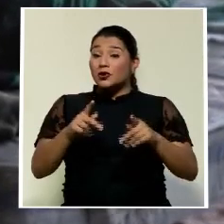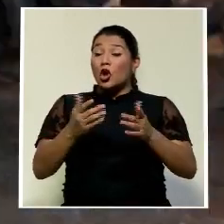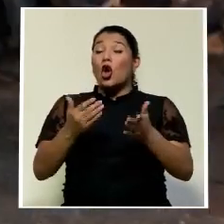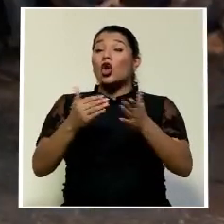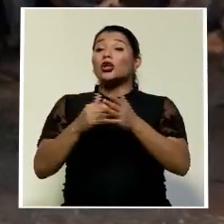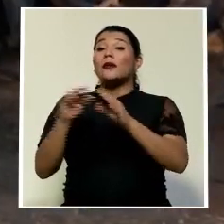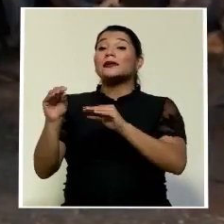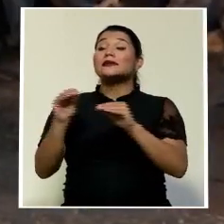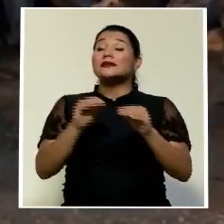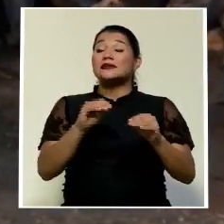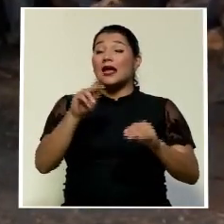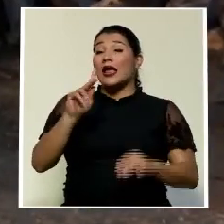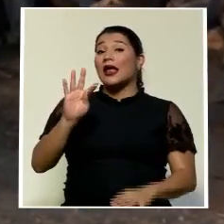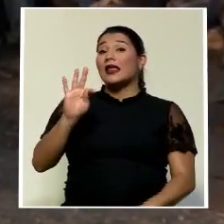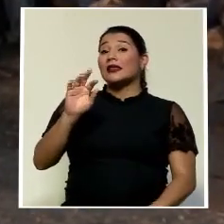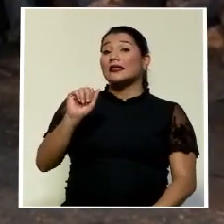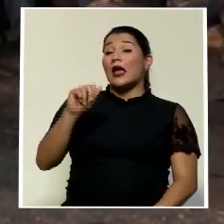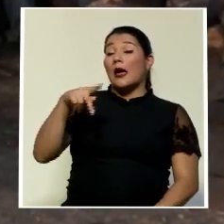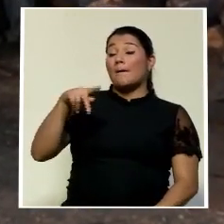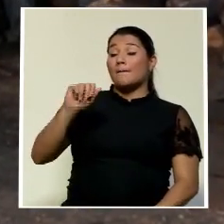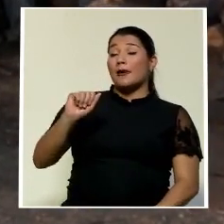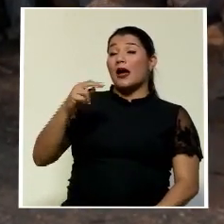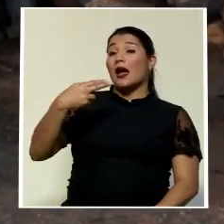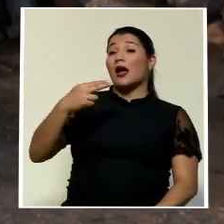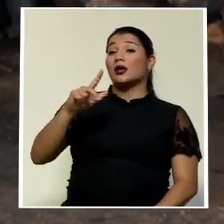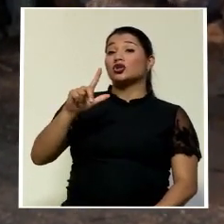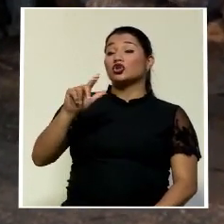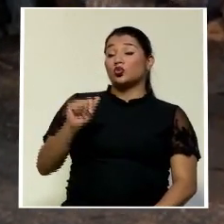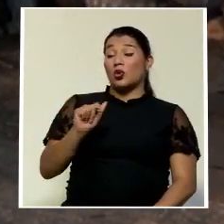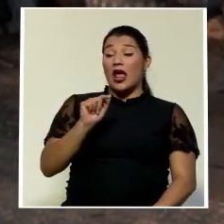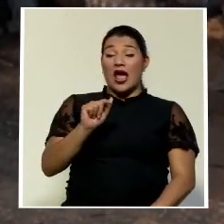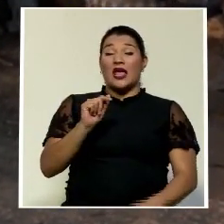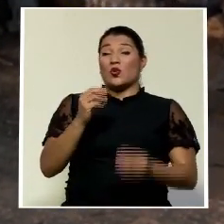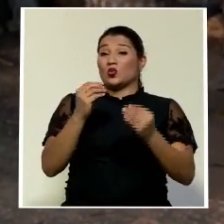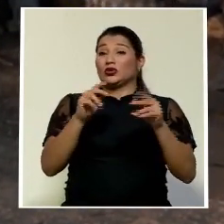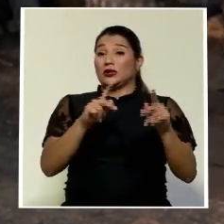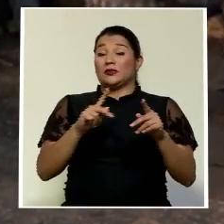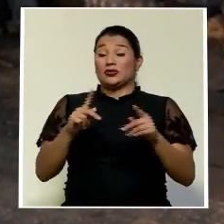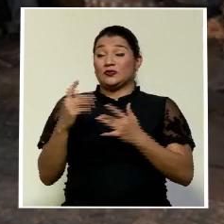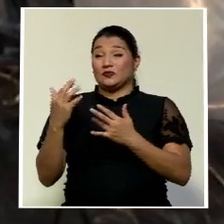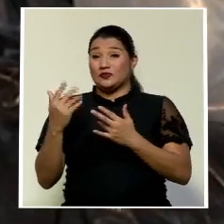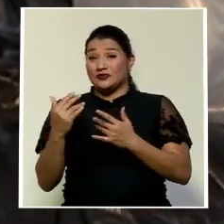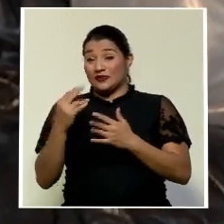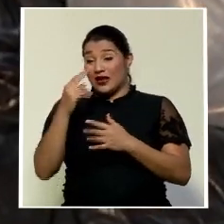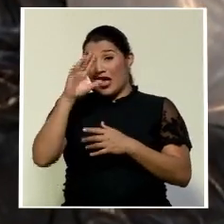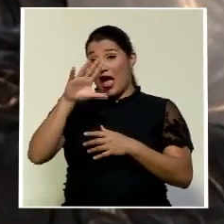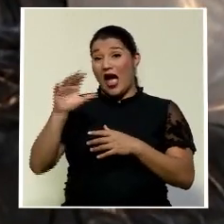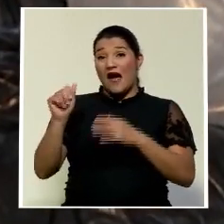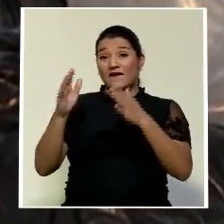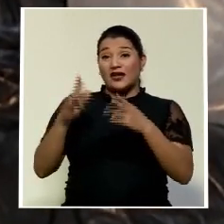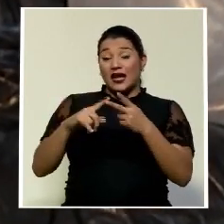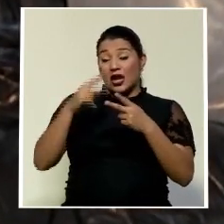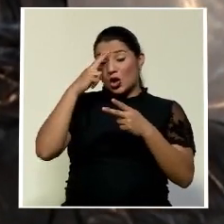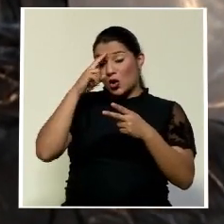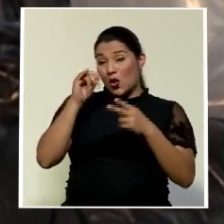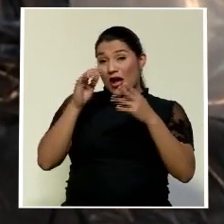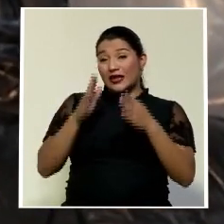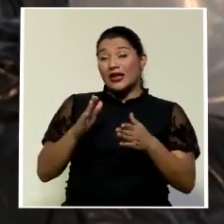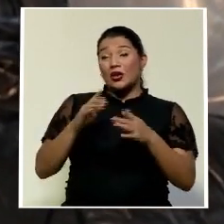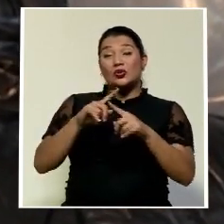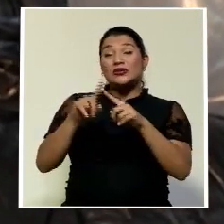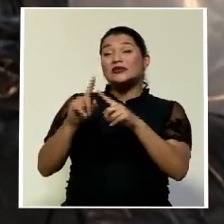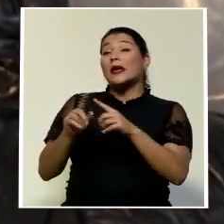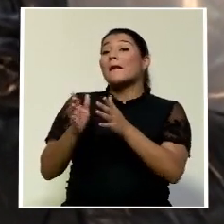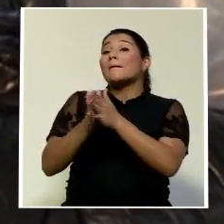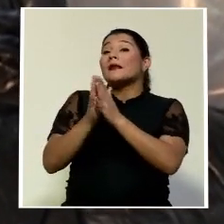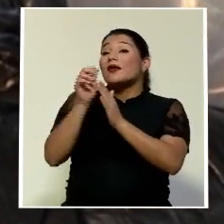Tapachula en la frontera sur con Guatemala, colapsada por decenas de miles de centroamericanos y haitianos que solicitan refugio a México. Ese estatus